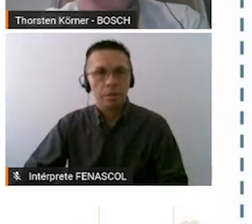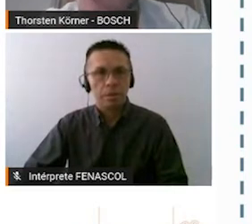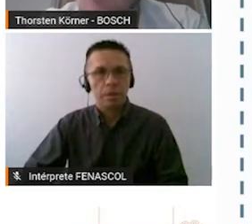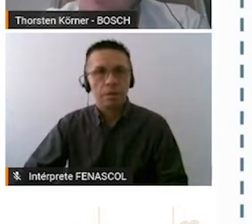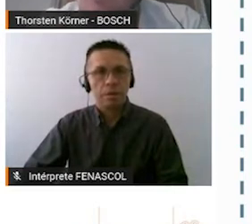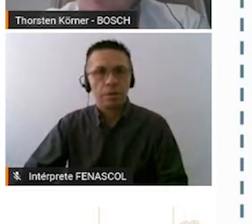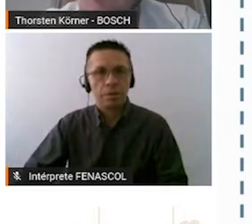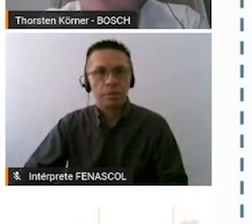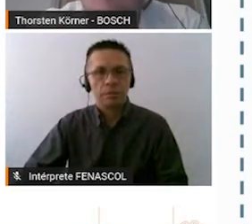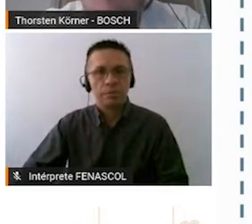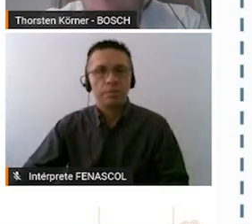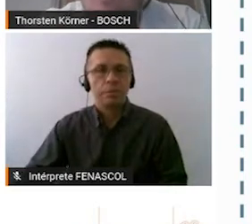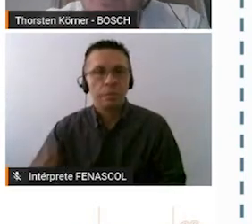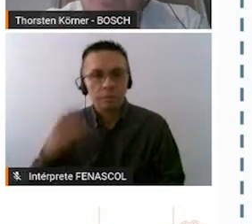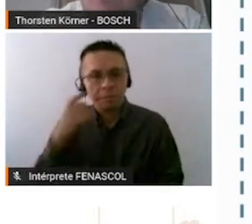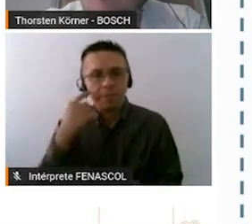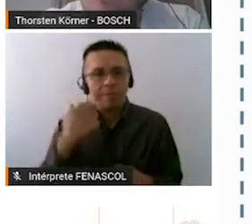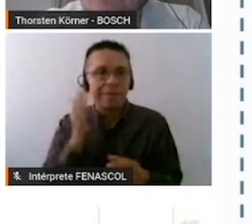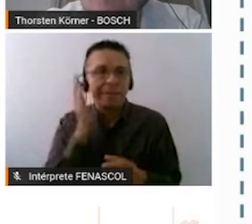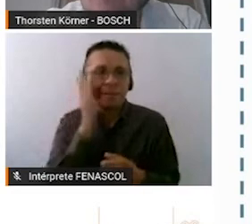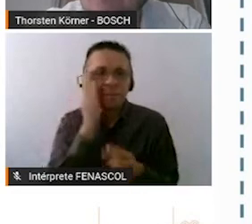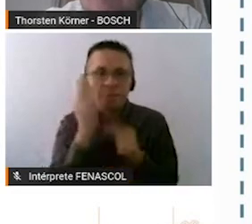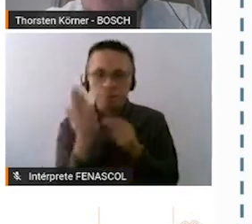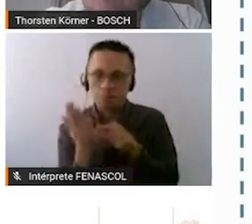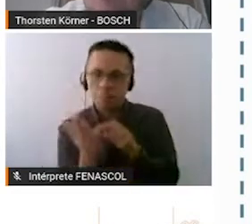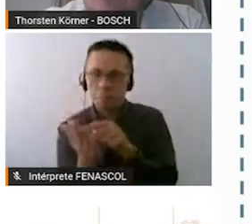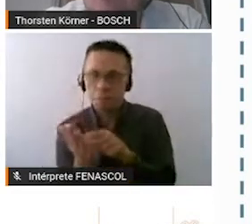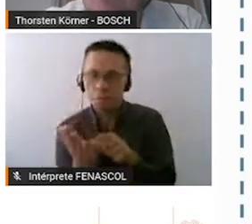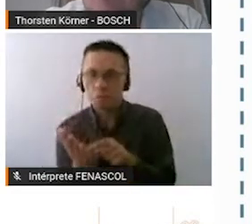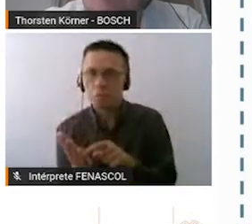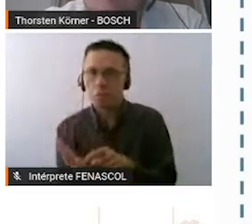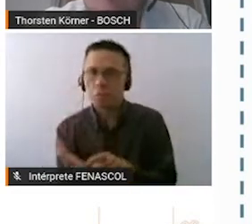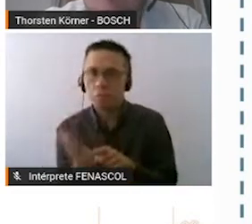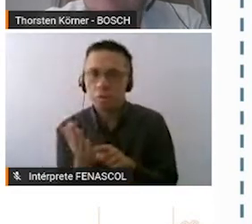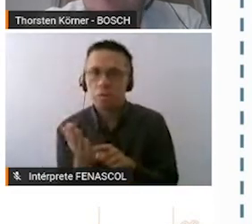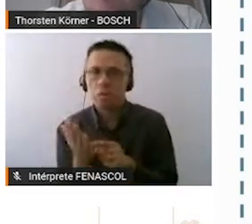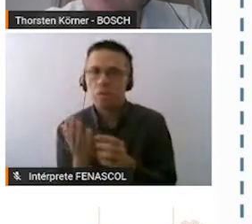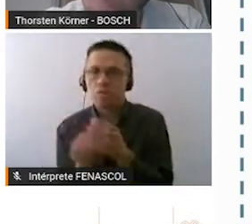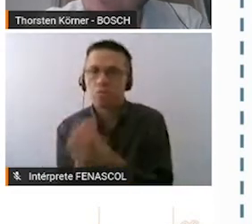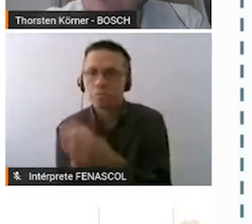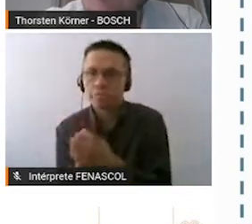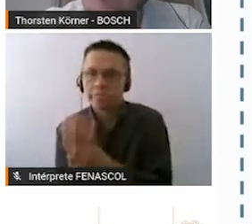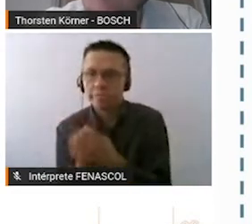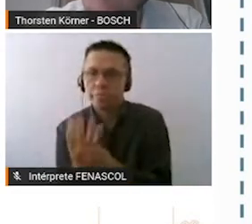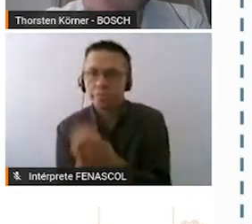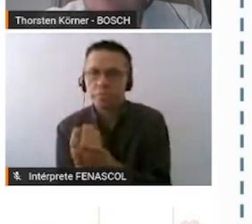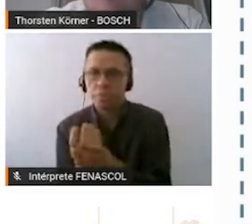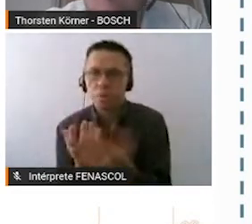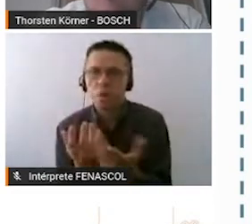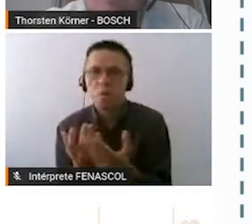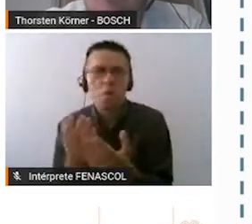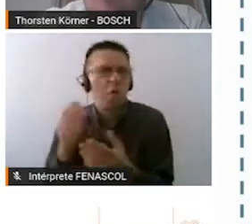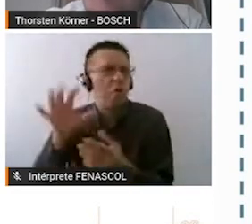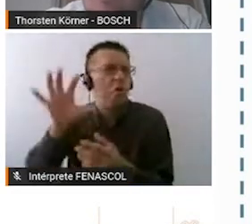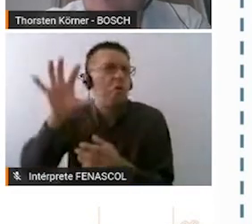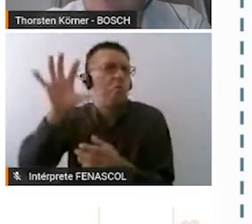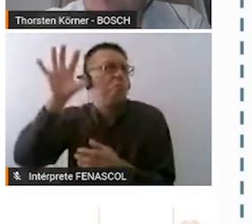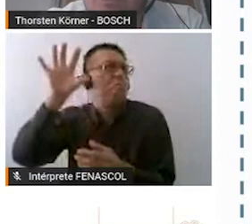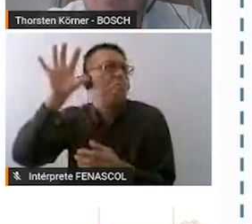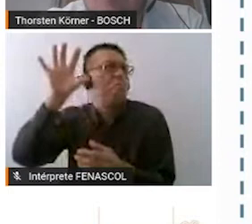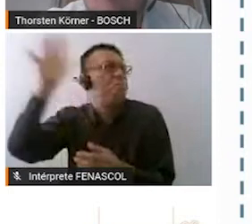está la producción, o un gerente puede desde cualquier lado del mundo supervisar algún proceso de la